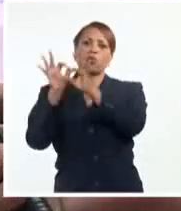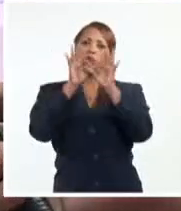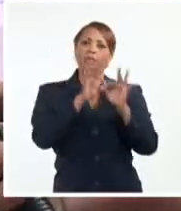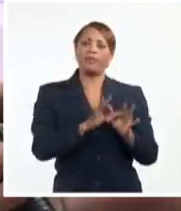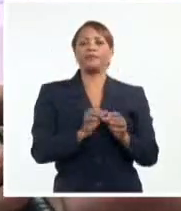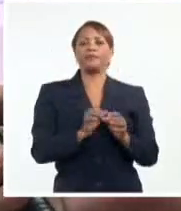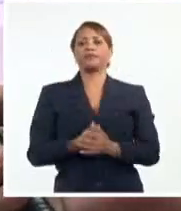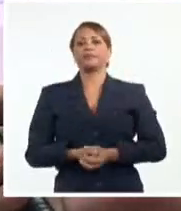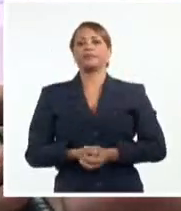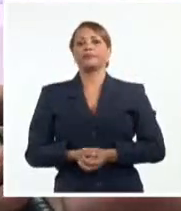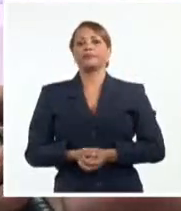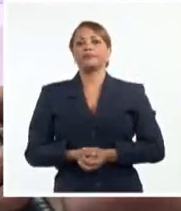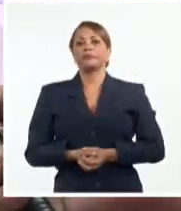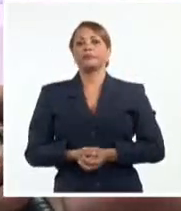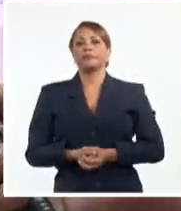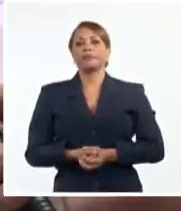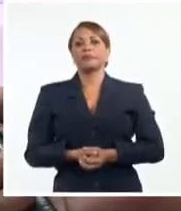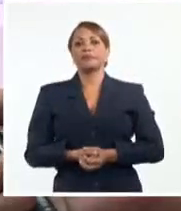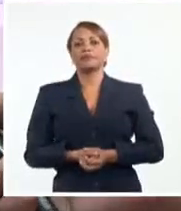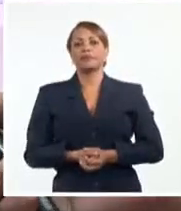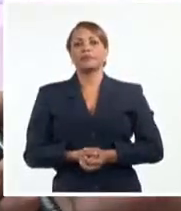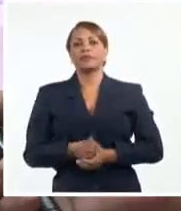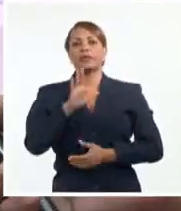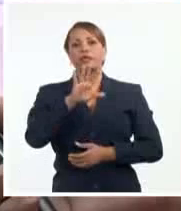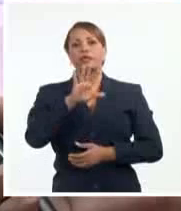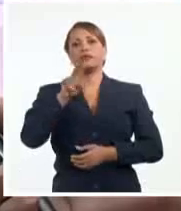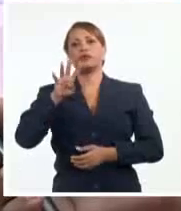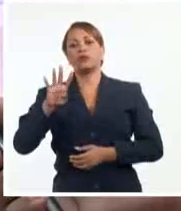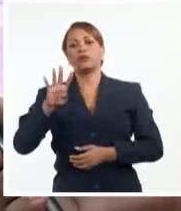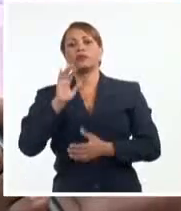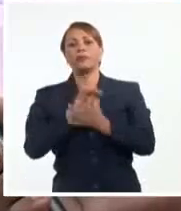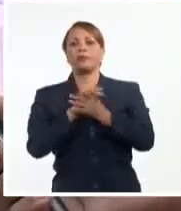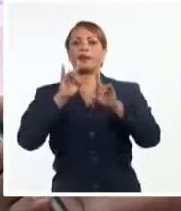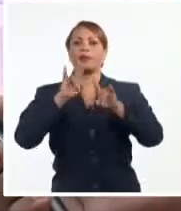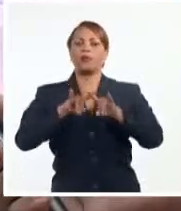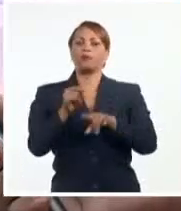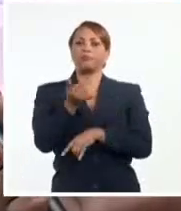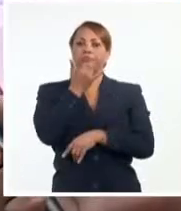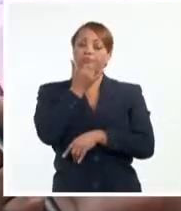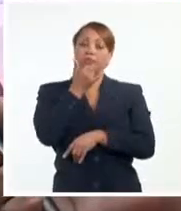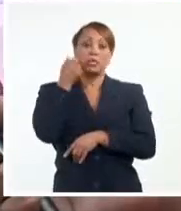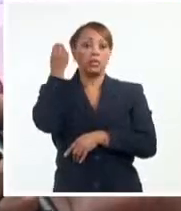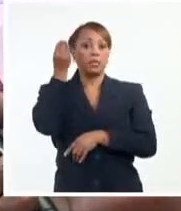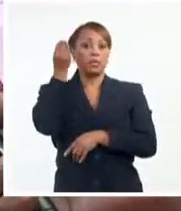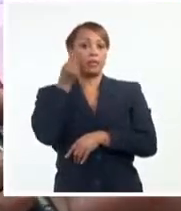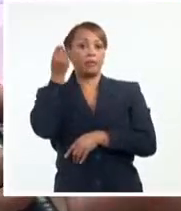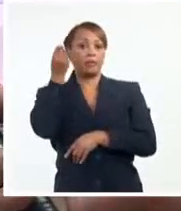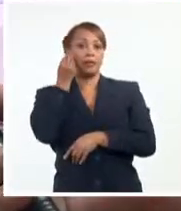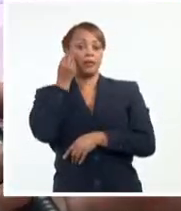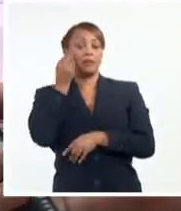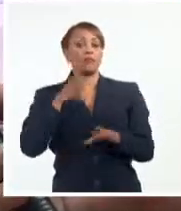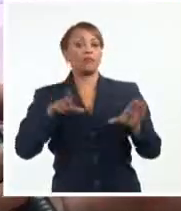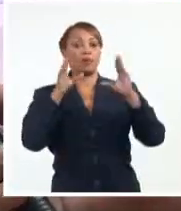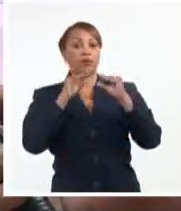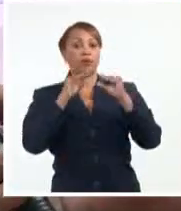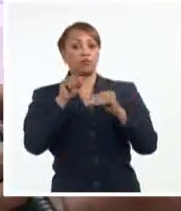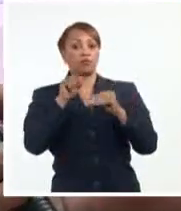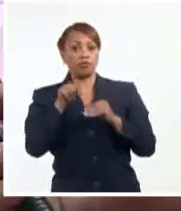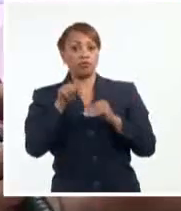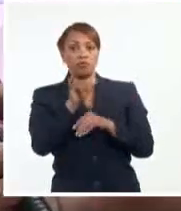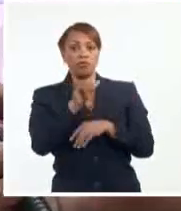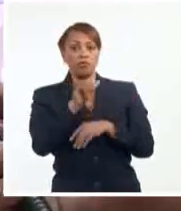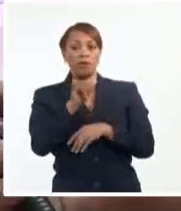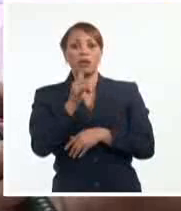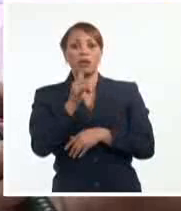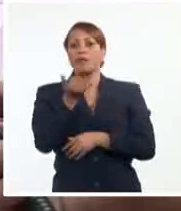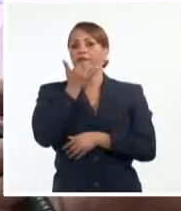día en la noche de ayer fueron 524 megawatts y estamos estimando que para el horario pico del día de hoy, que es la condición donde